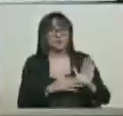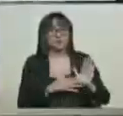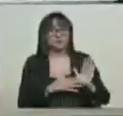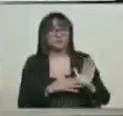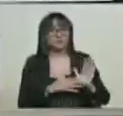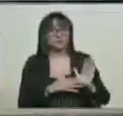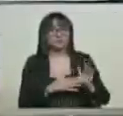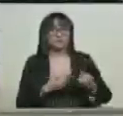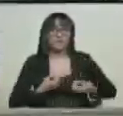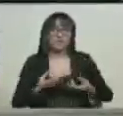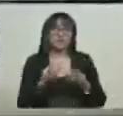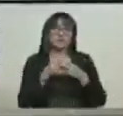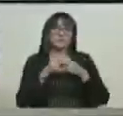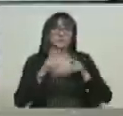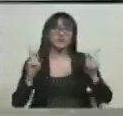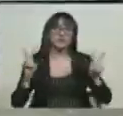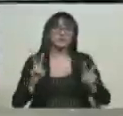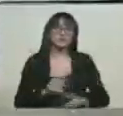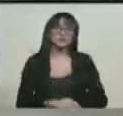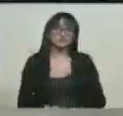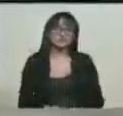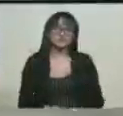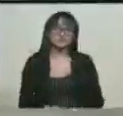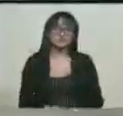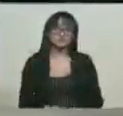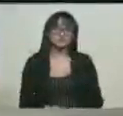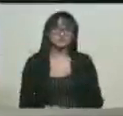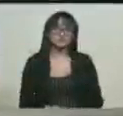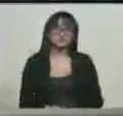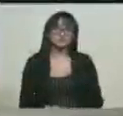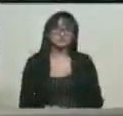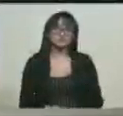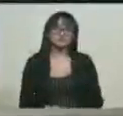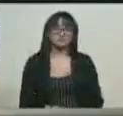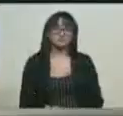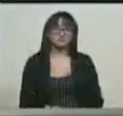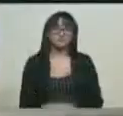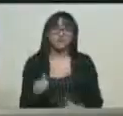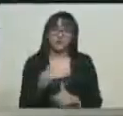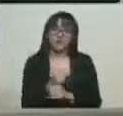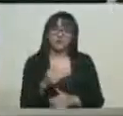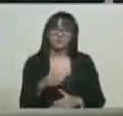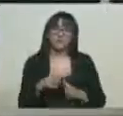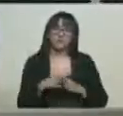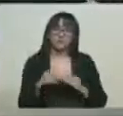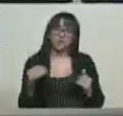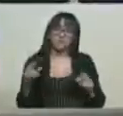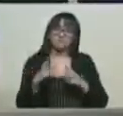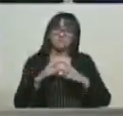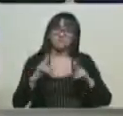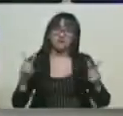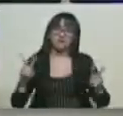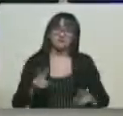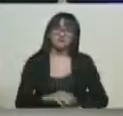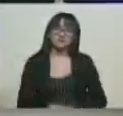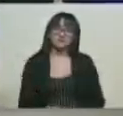les doy la paz. Y lo logramos entre todos, lo logramos, la paz.